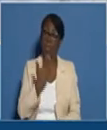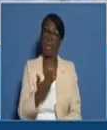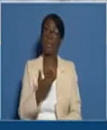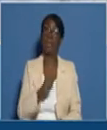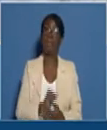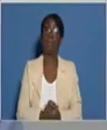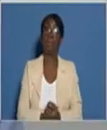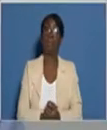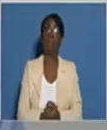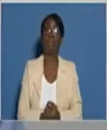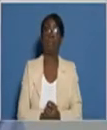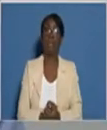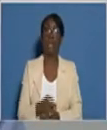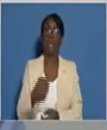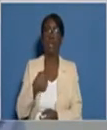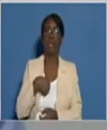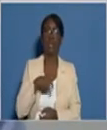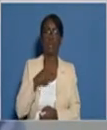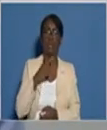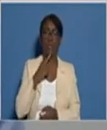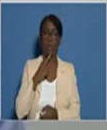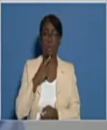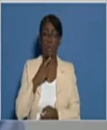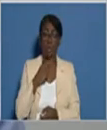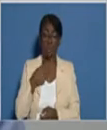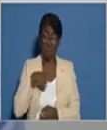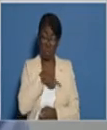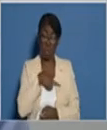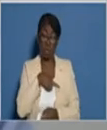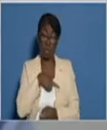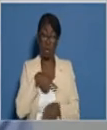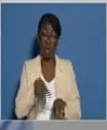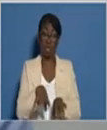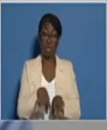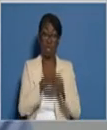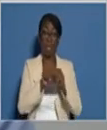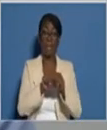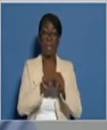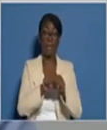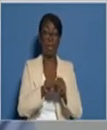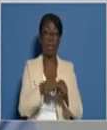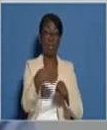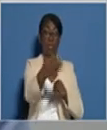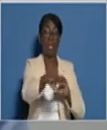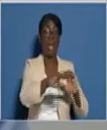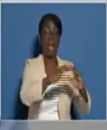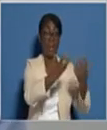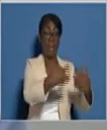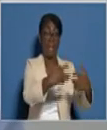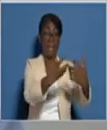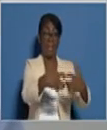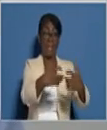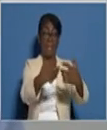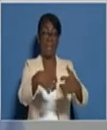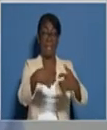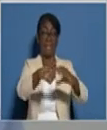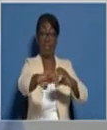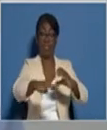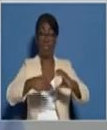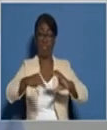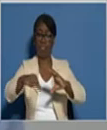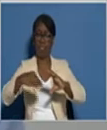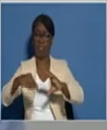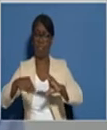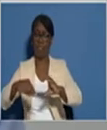Aún nosotros estamos recibiendo las suspensiones de los efectos del contrato, las solicitudes. Nosotros exhortamos a todas las empresas